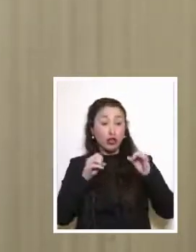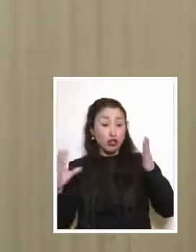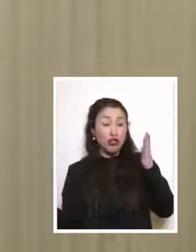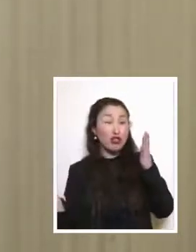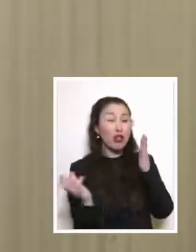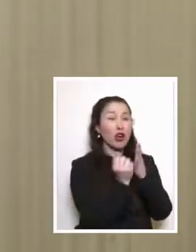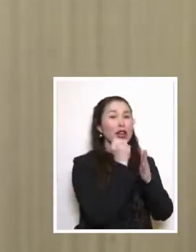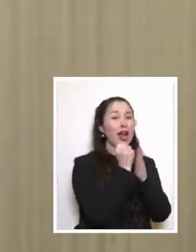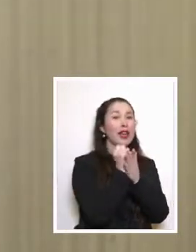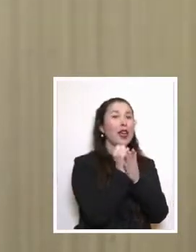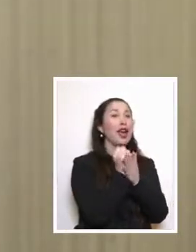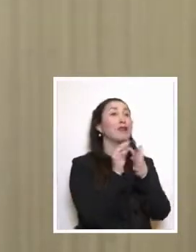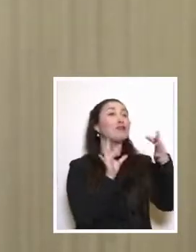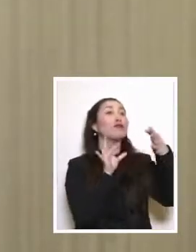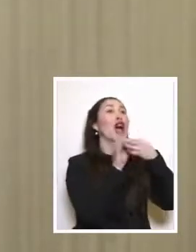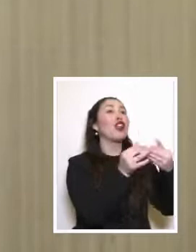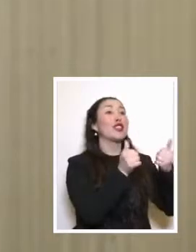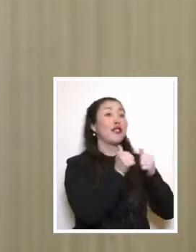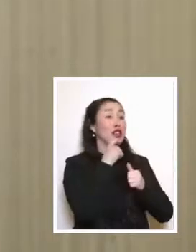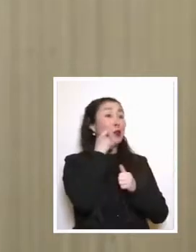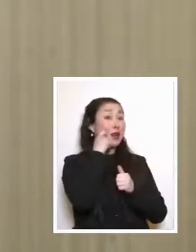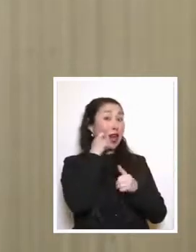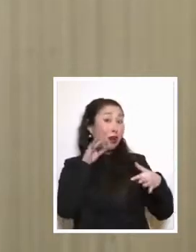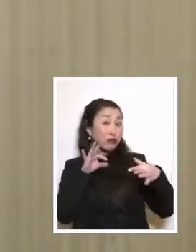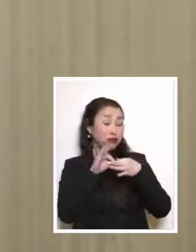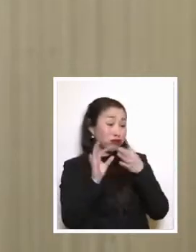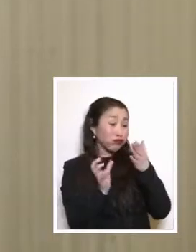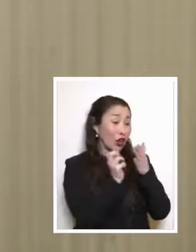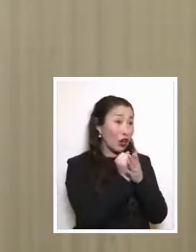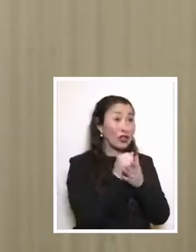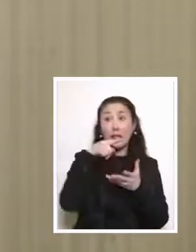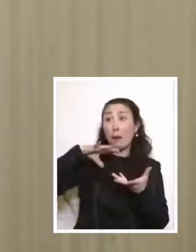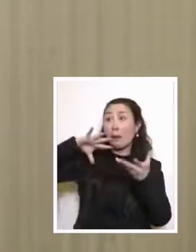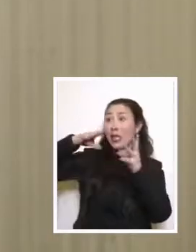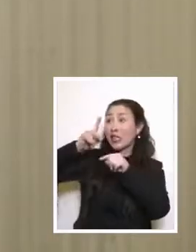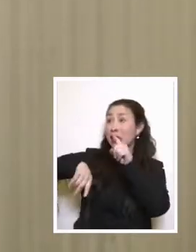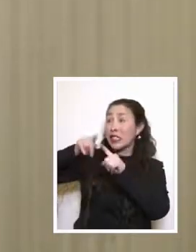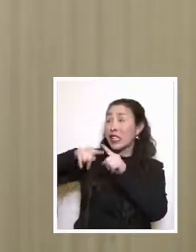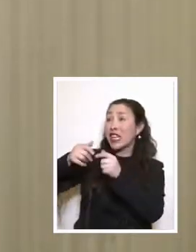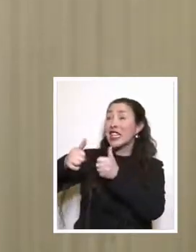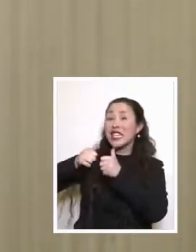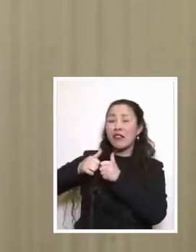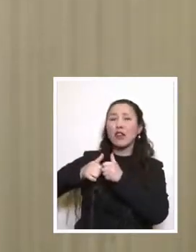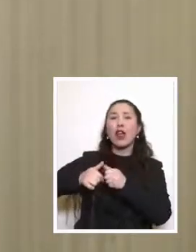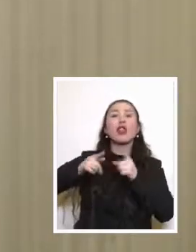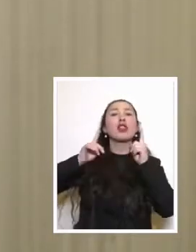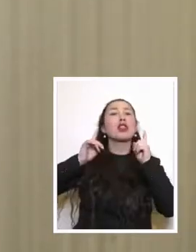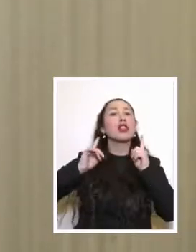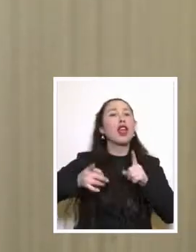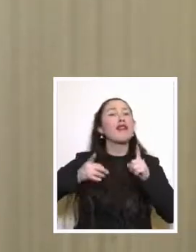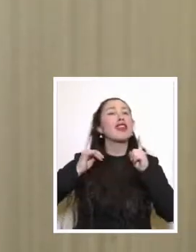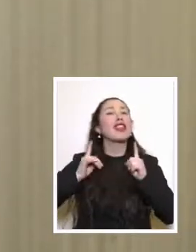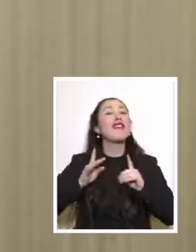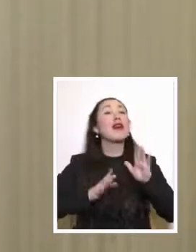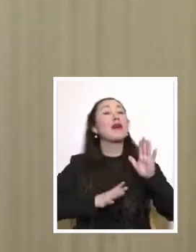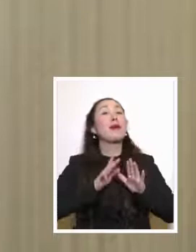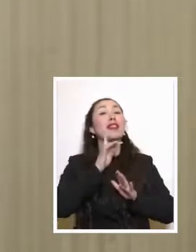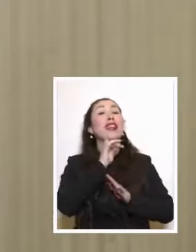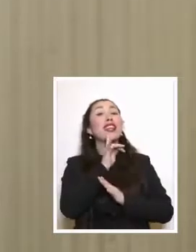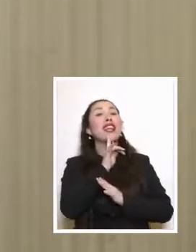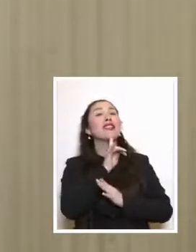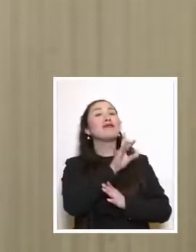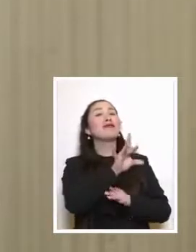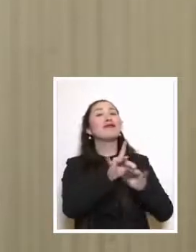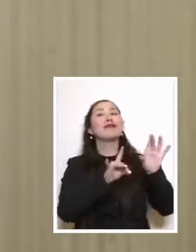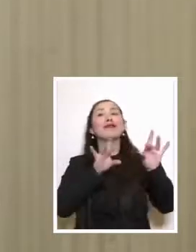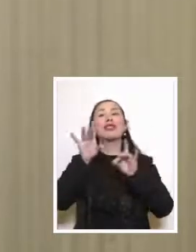con los desafíos de la humanidad de hoy y el planeta, dependerá fuertemente en tener los